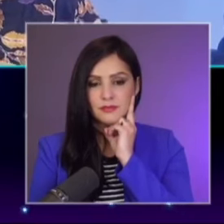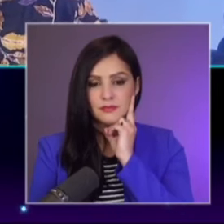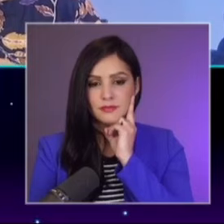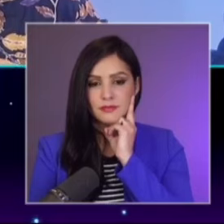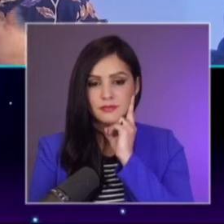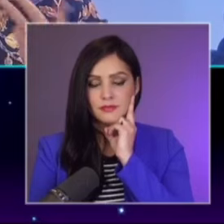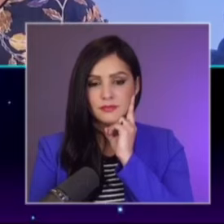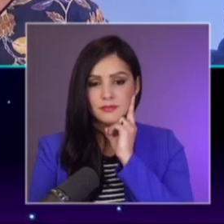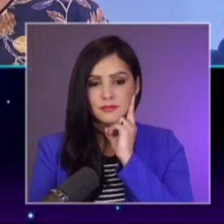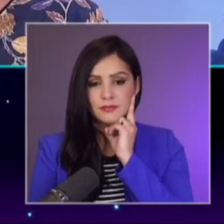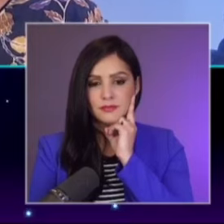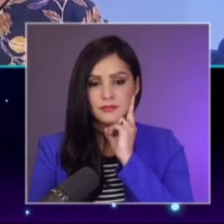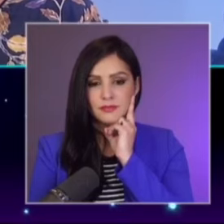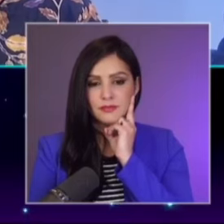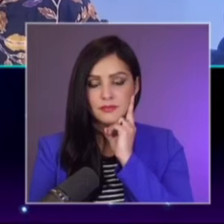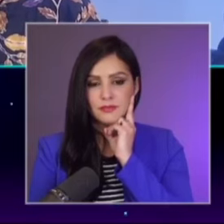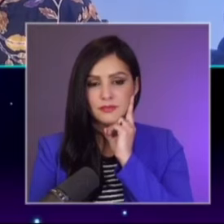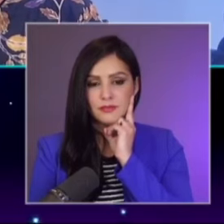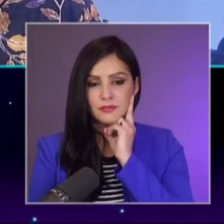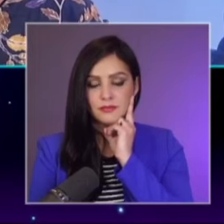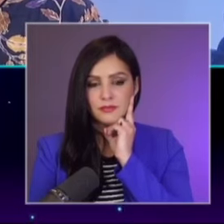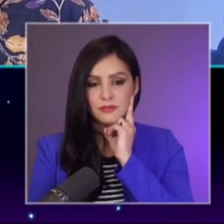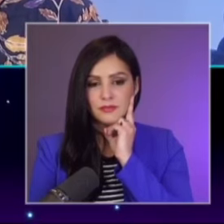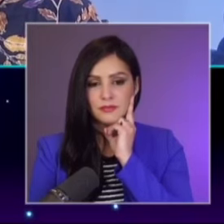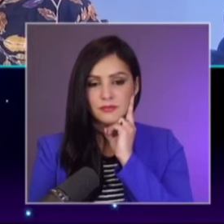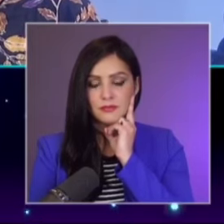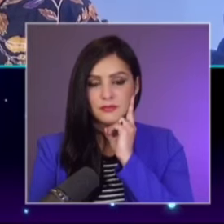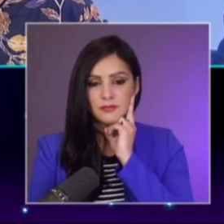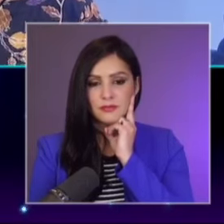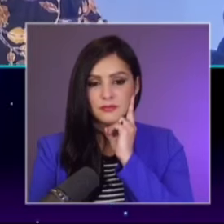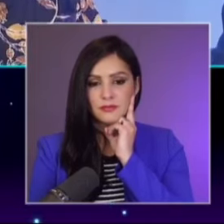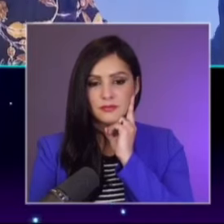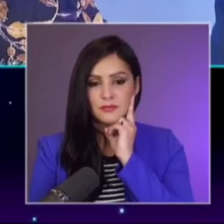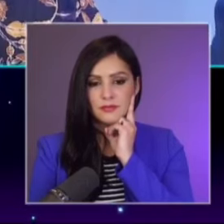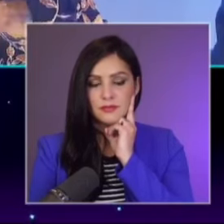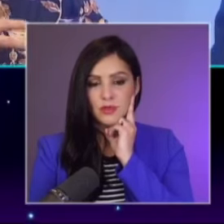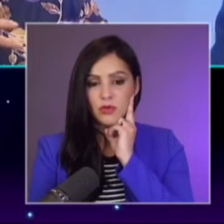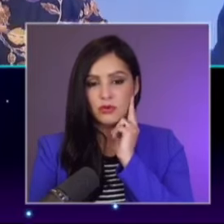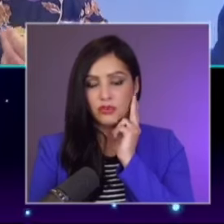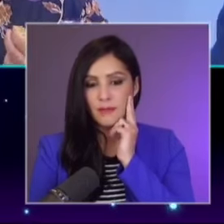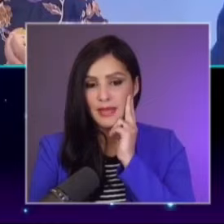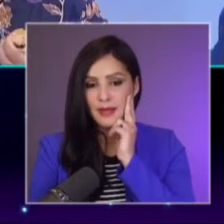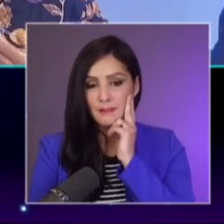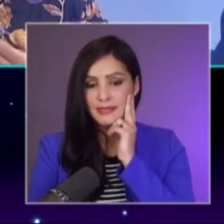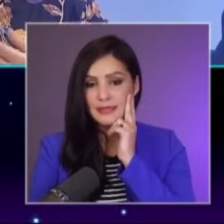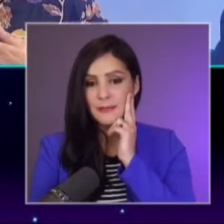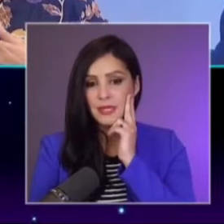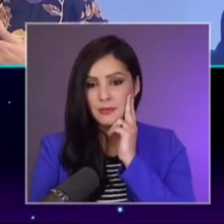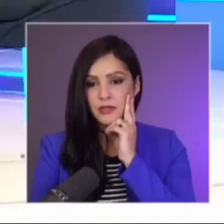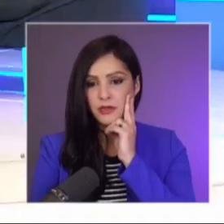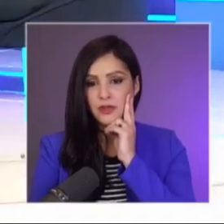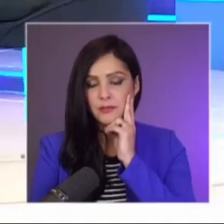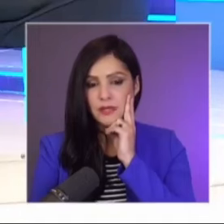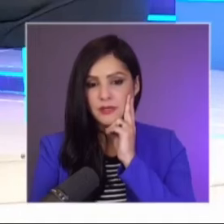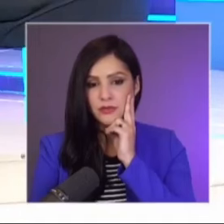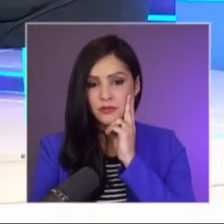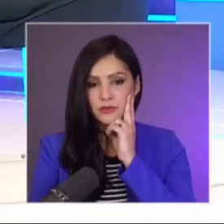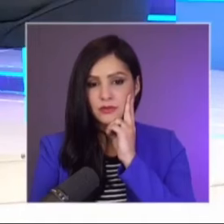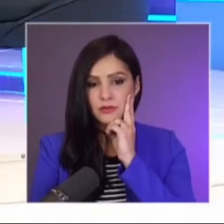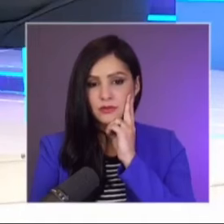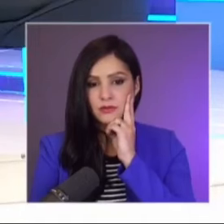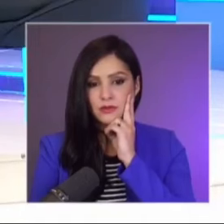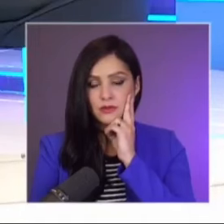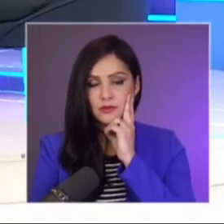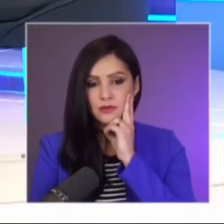590 millones en otra se le está otorgando 656 6767 más de 1000 millones de